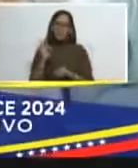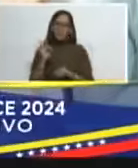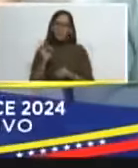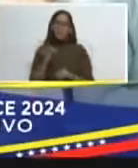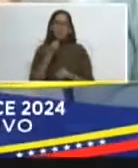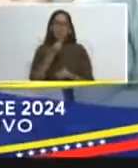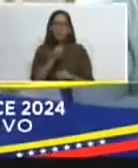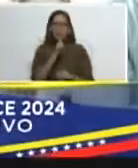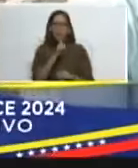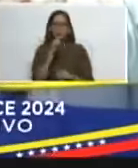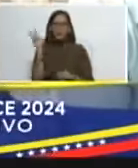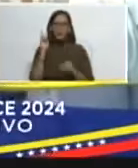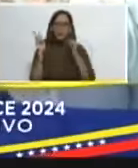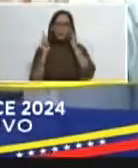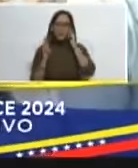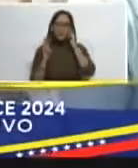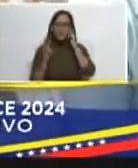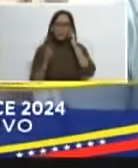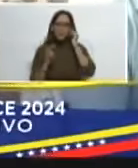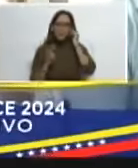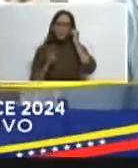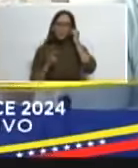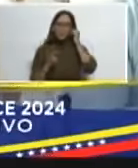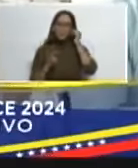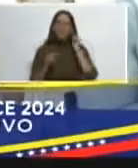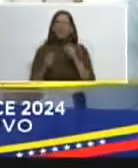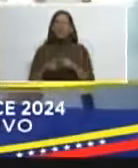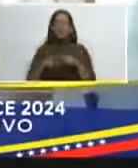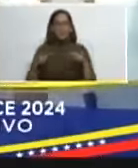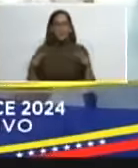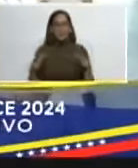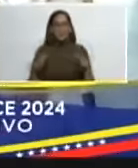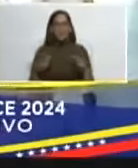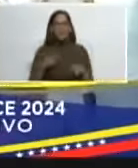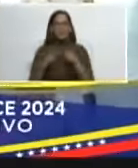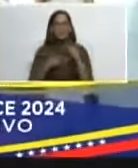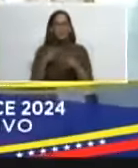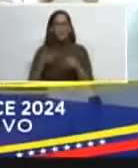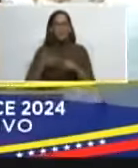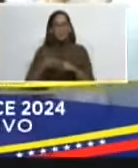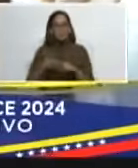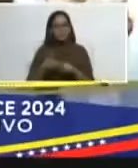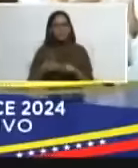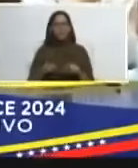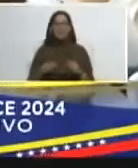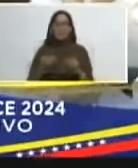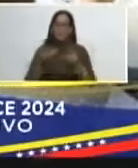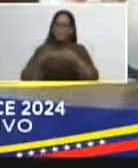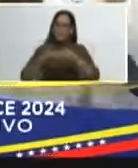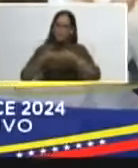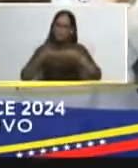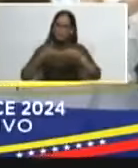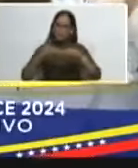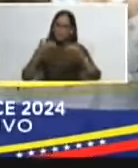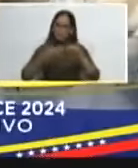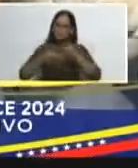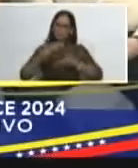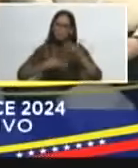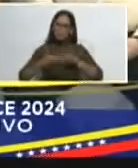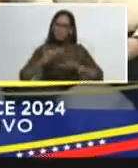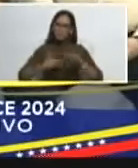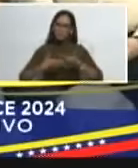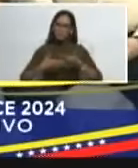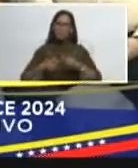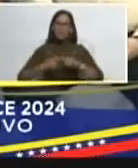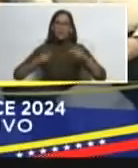buena noticia para Venezuela porque, por un lado, incrementamos producción petrolera, ingresos en divisa, por otro lado, incrementamos